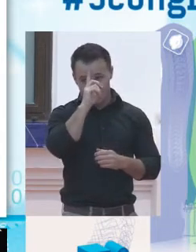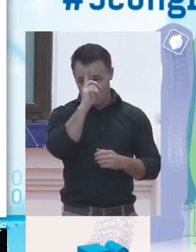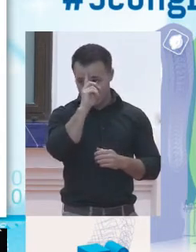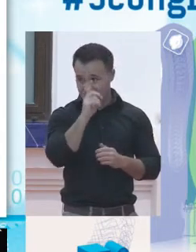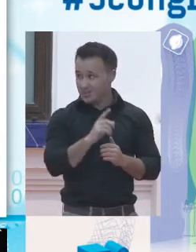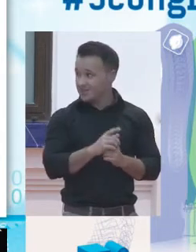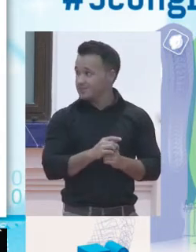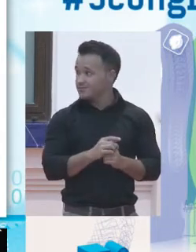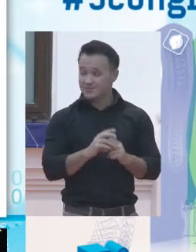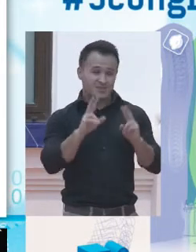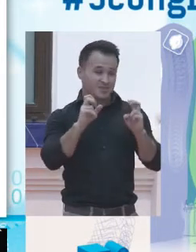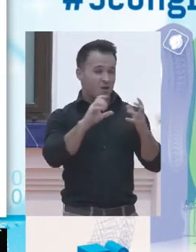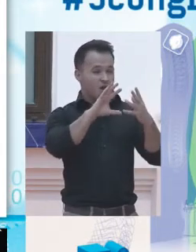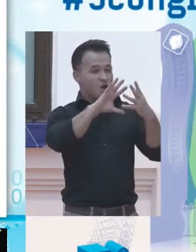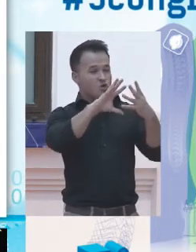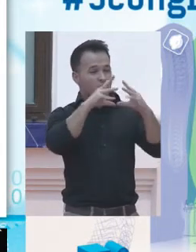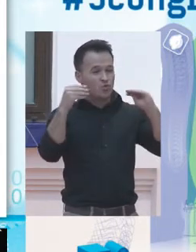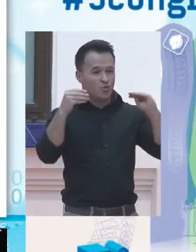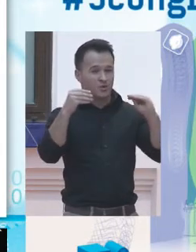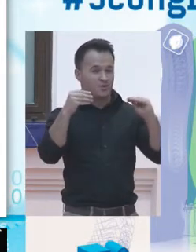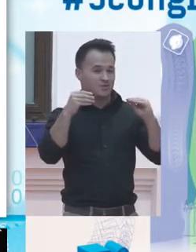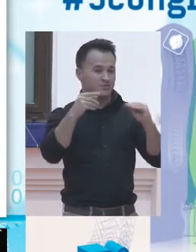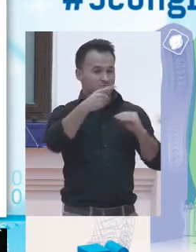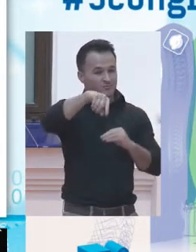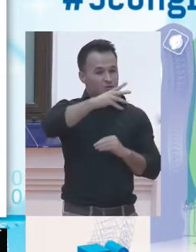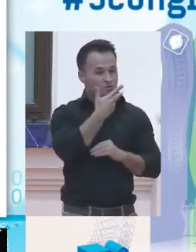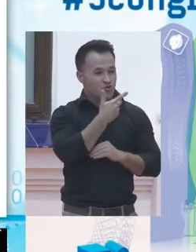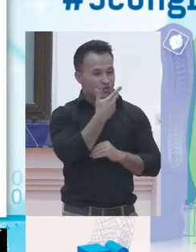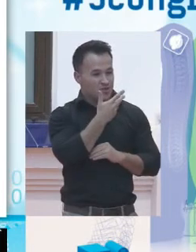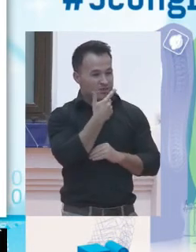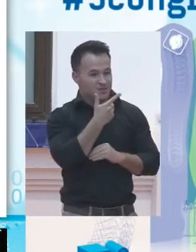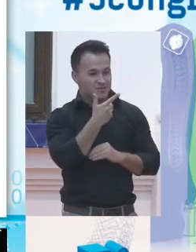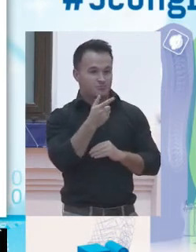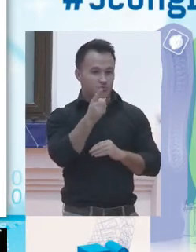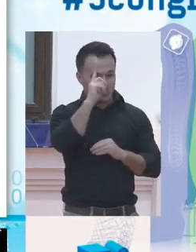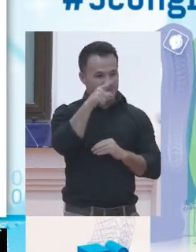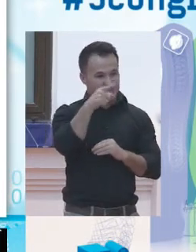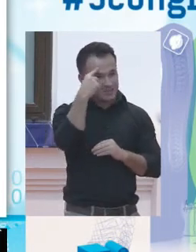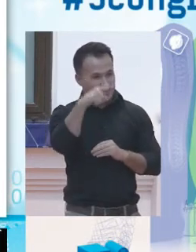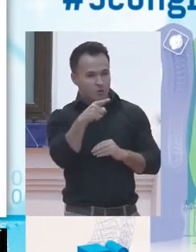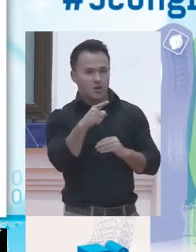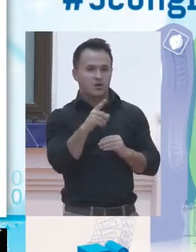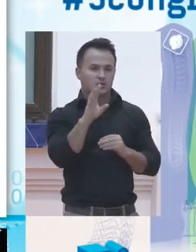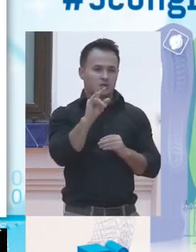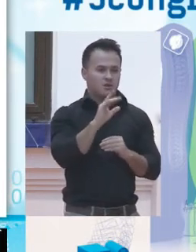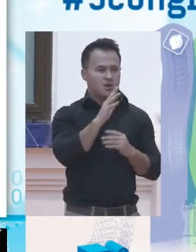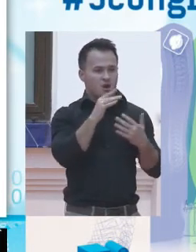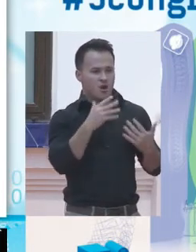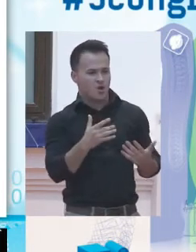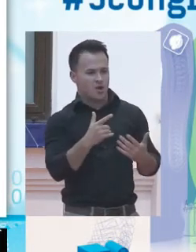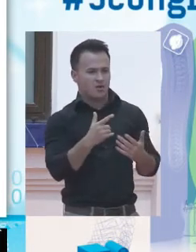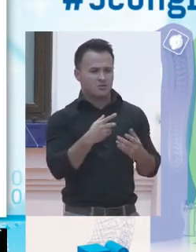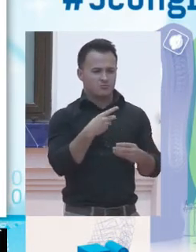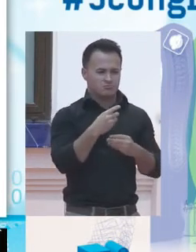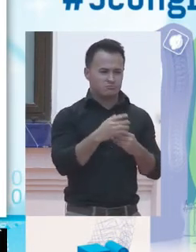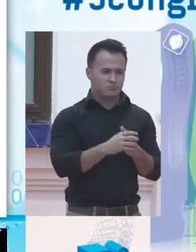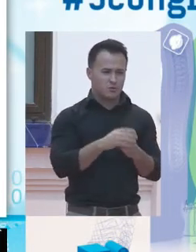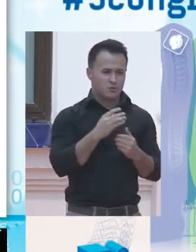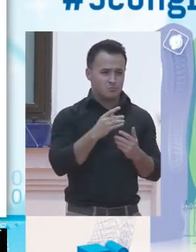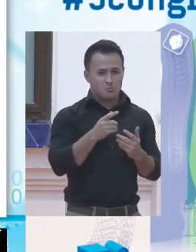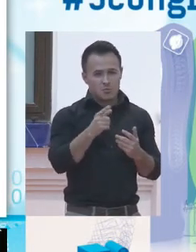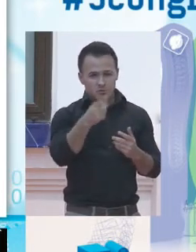nivel de conocimiento de la nube que la audiencia tiene, entiendo que habrá gente experta que pueda decir, pues sí, son muchos ordenadores que se conectan, que hacen no sé qué, y otros que digan, pues no